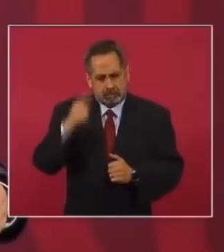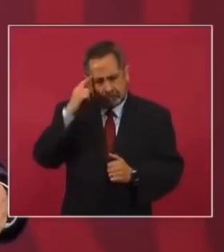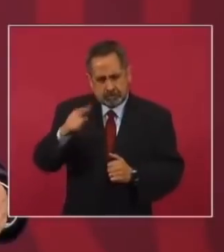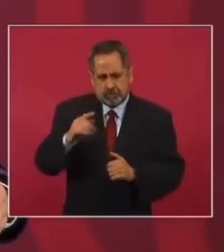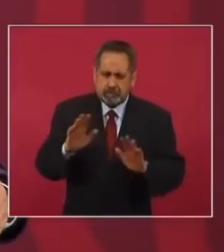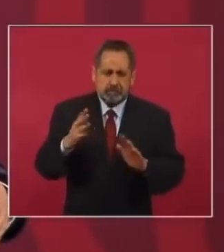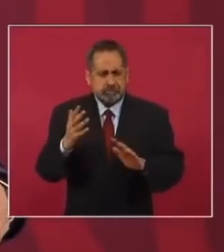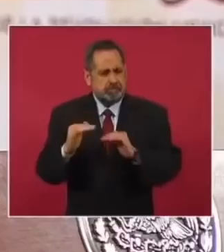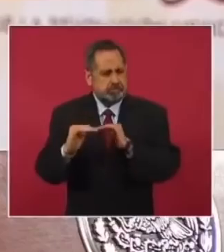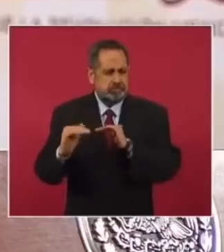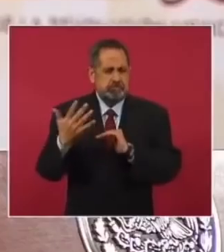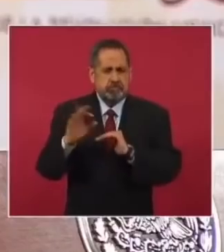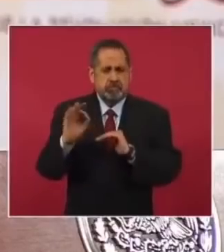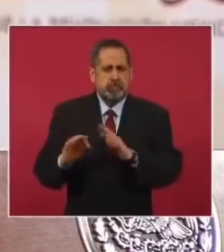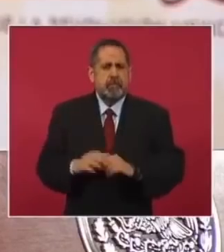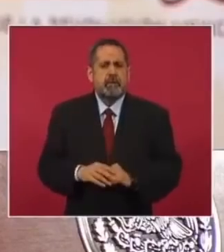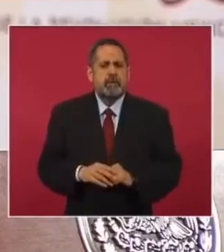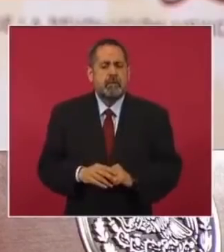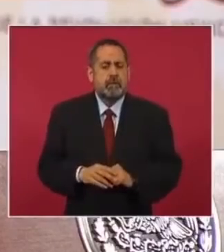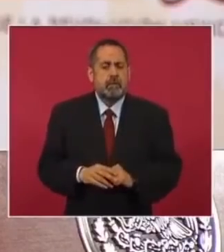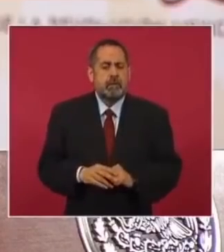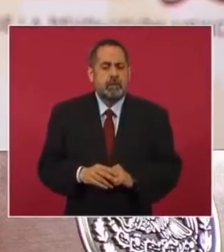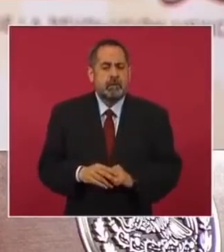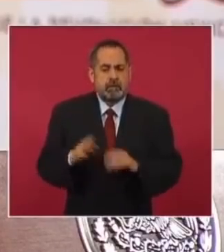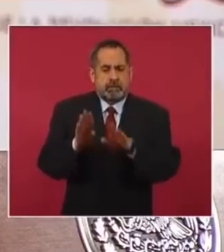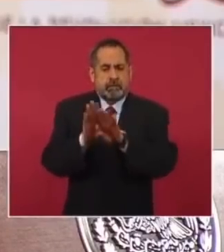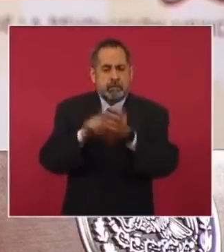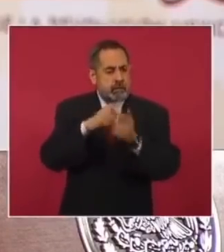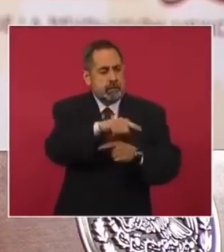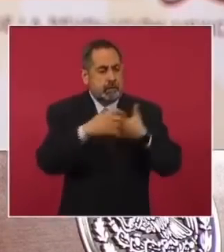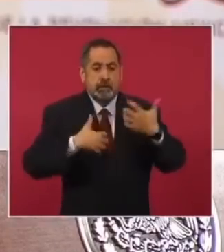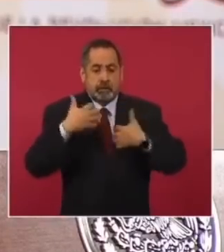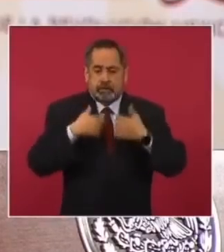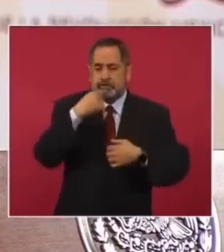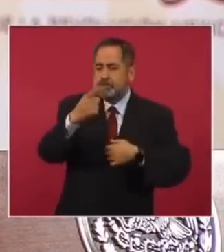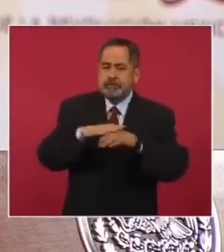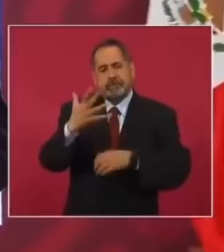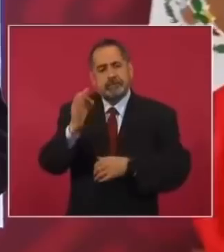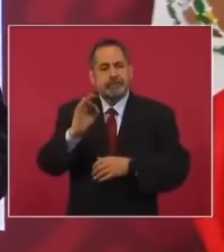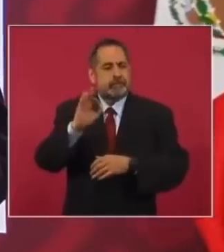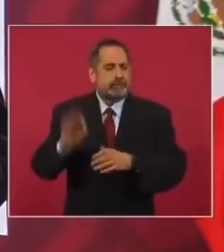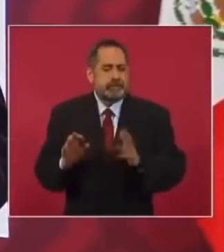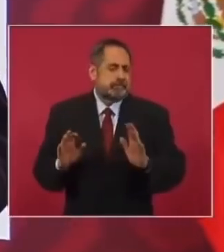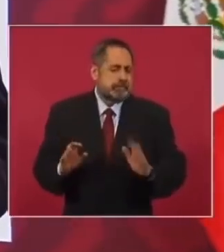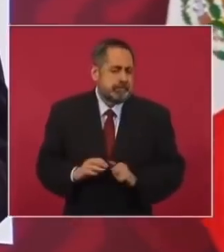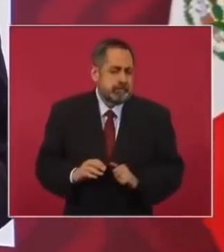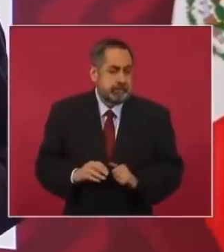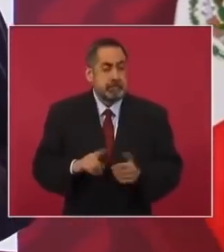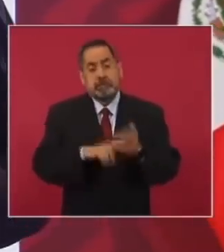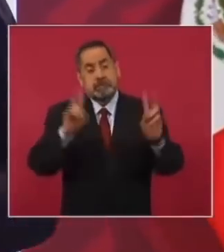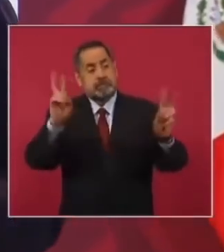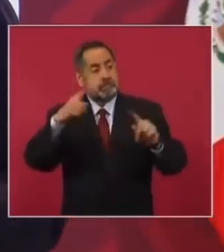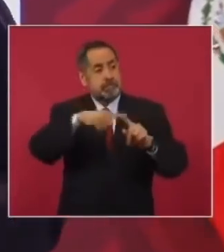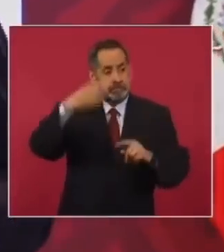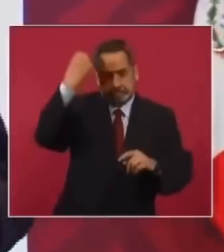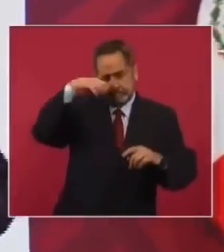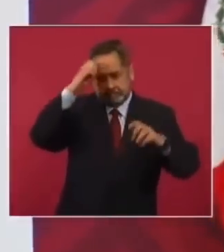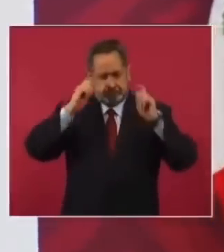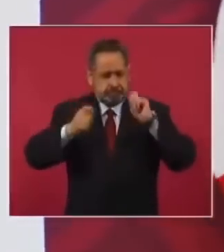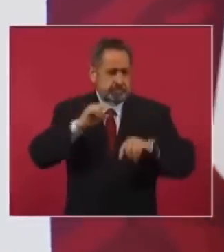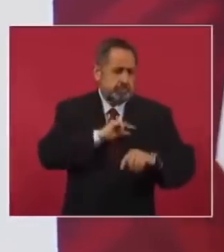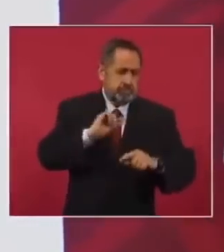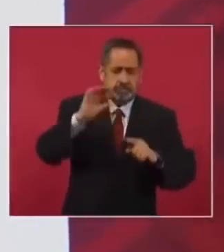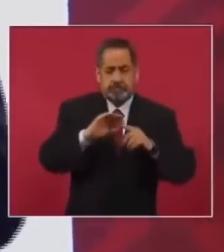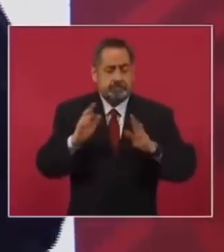que se enojen. Porque los expertos y los